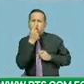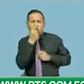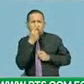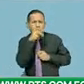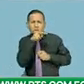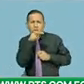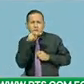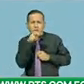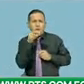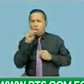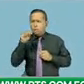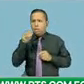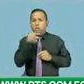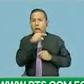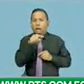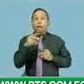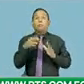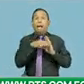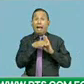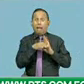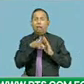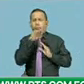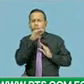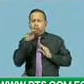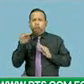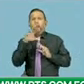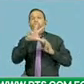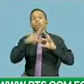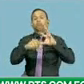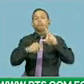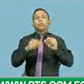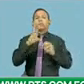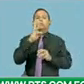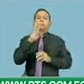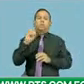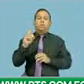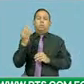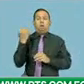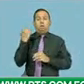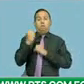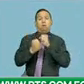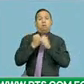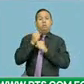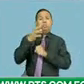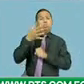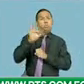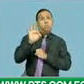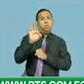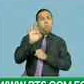puerto principal, mientras que en el 2019 ocurrieron